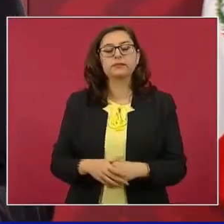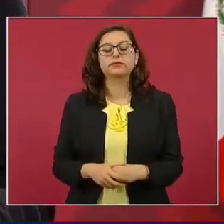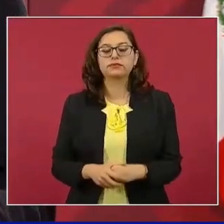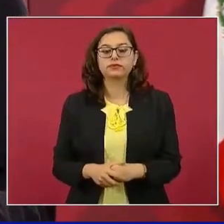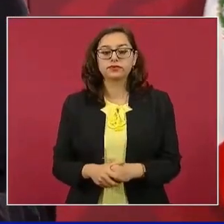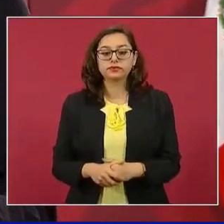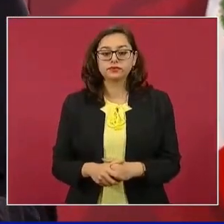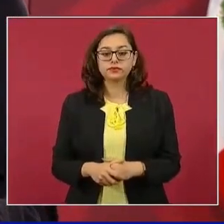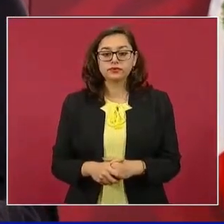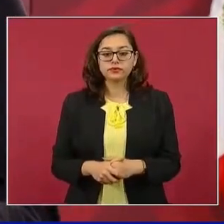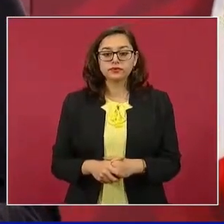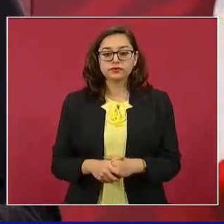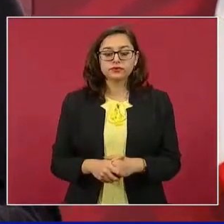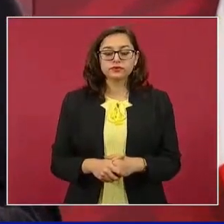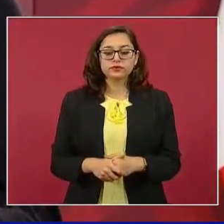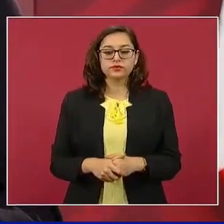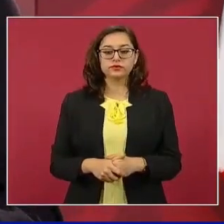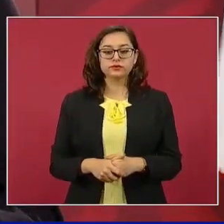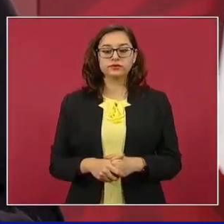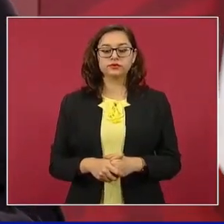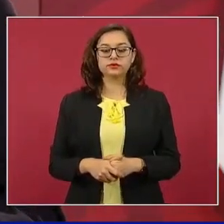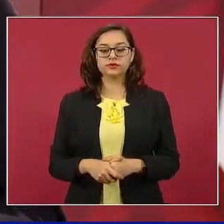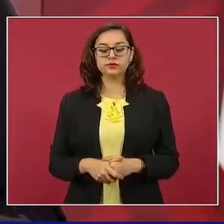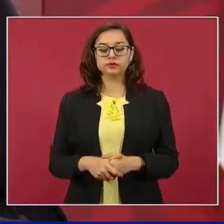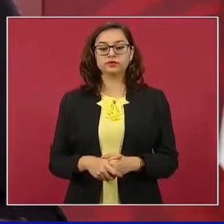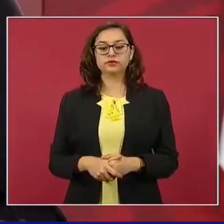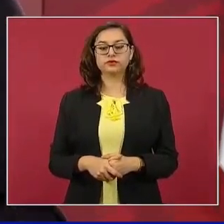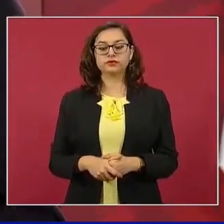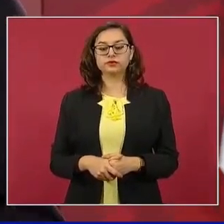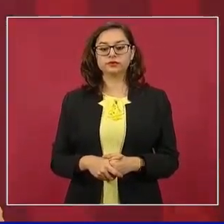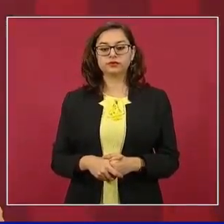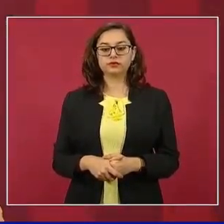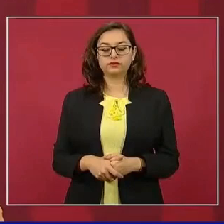y tenemos confianza